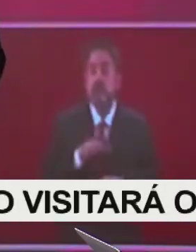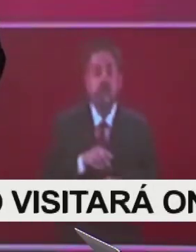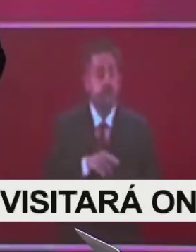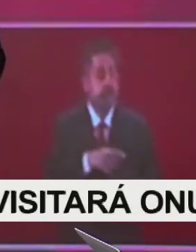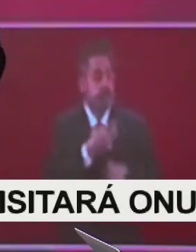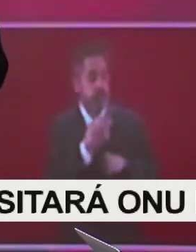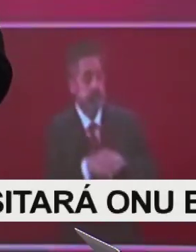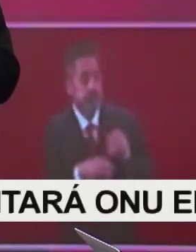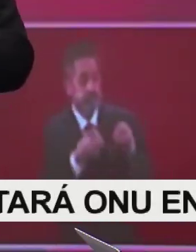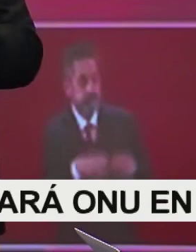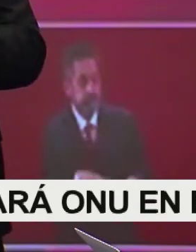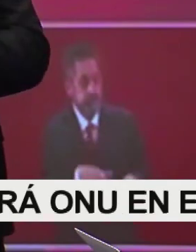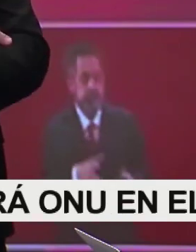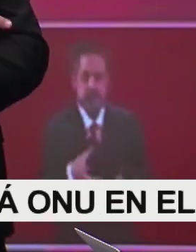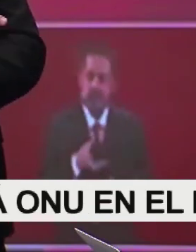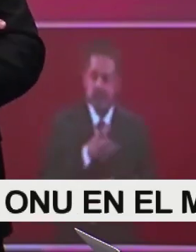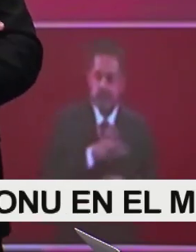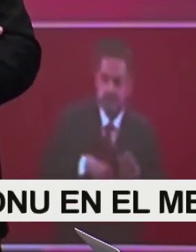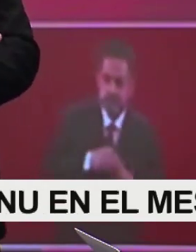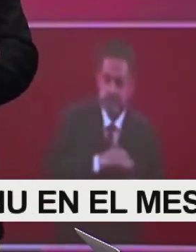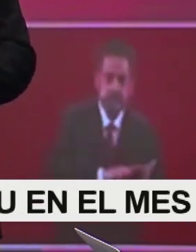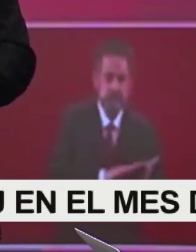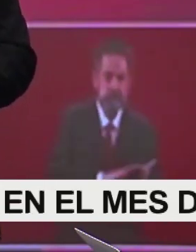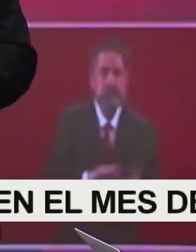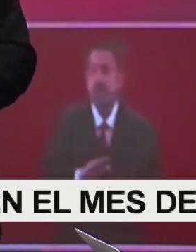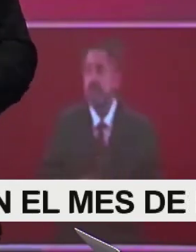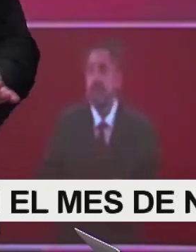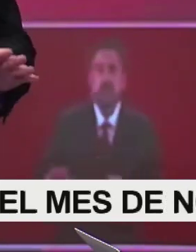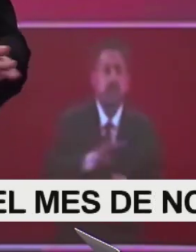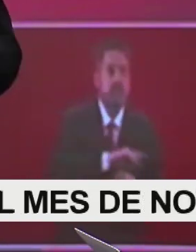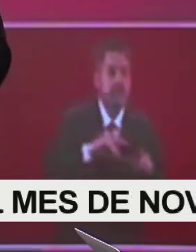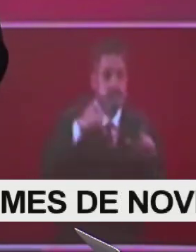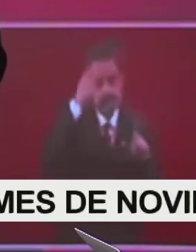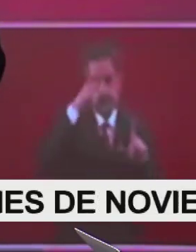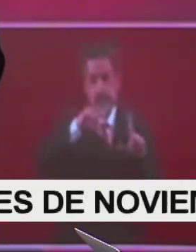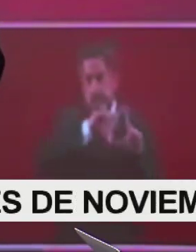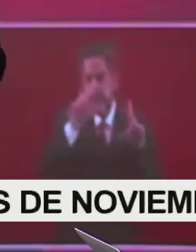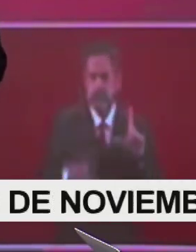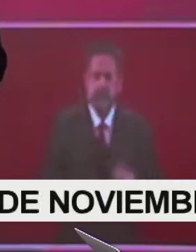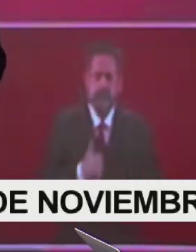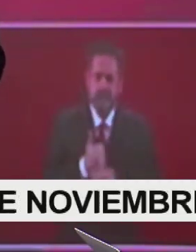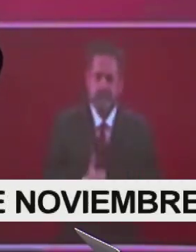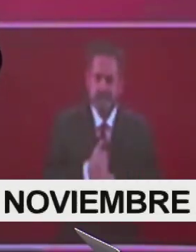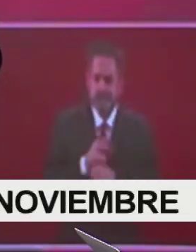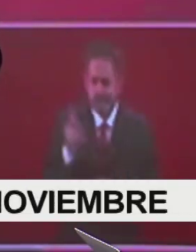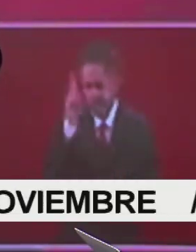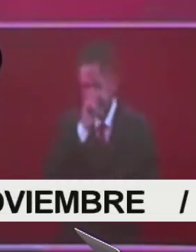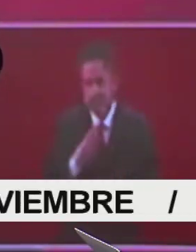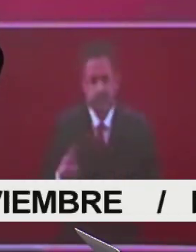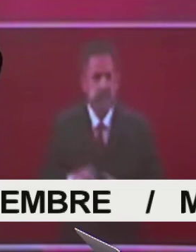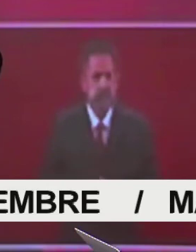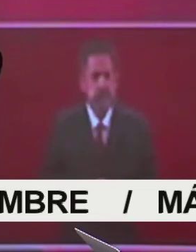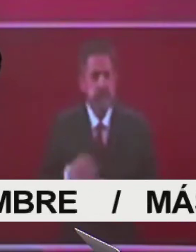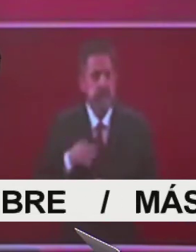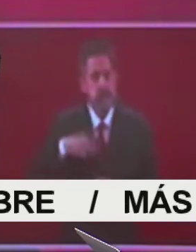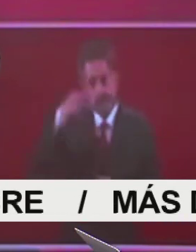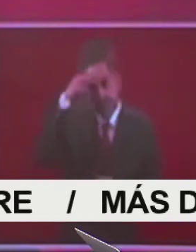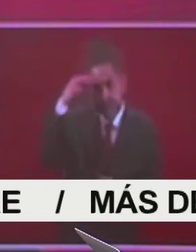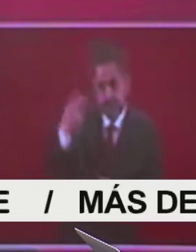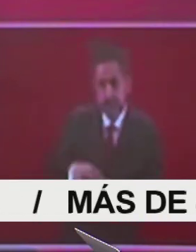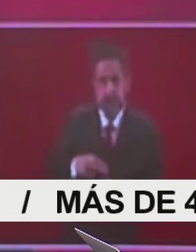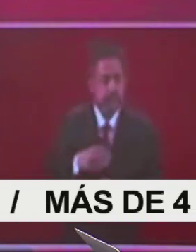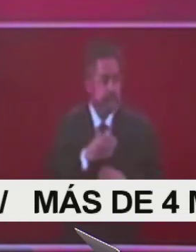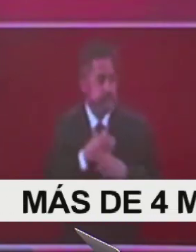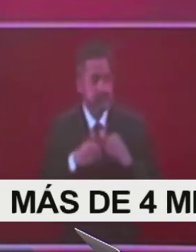los privilegios que adquirieron de los del anterior? Y así seguirá la cadena. Lamentable, pero cierto.